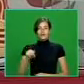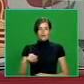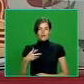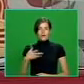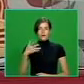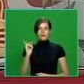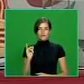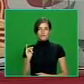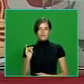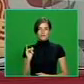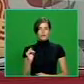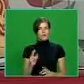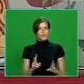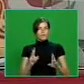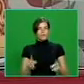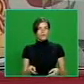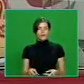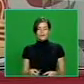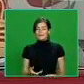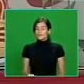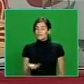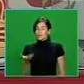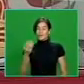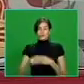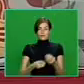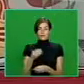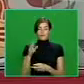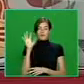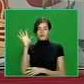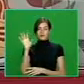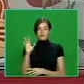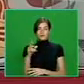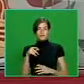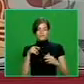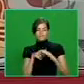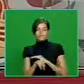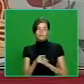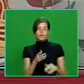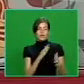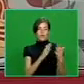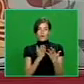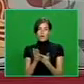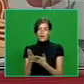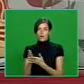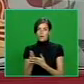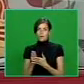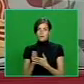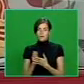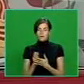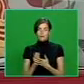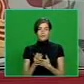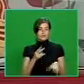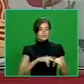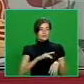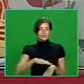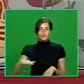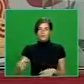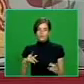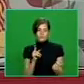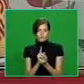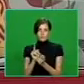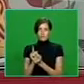tienen una oportunidad de oro para ser patria para meterse escuela por escuela niño por